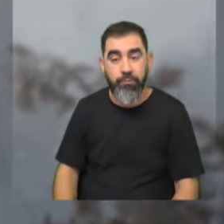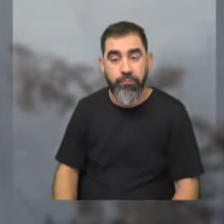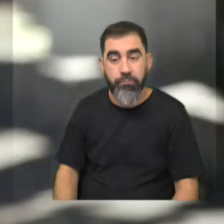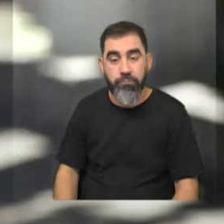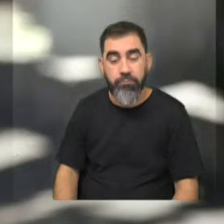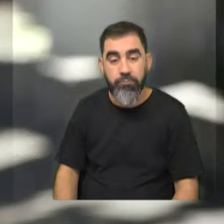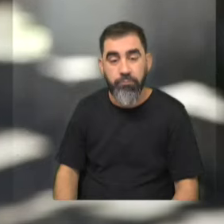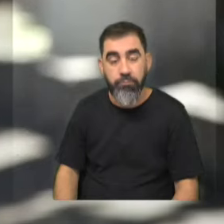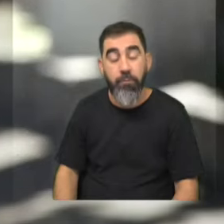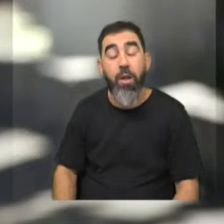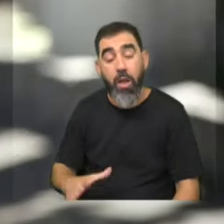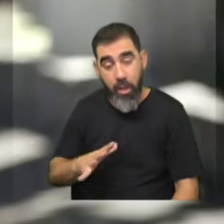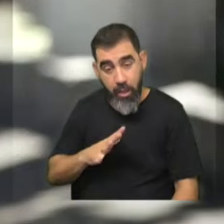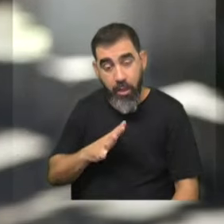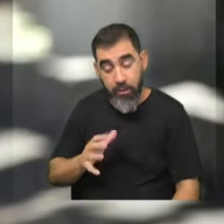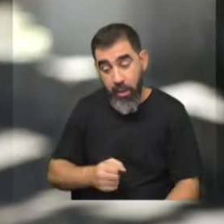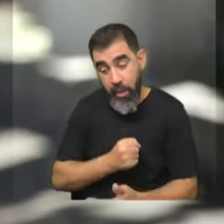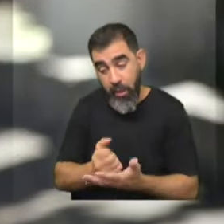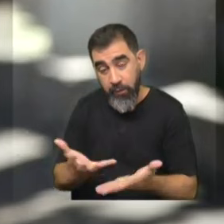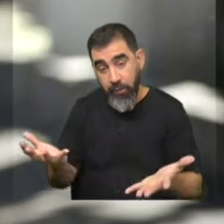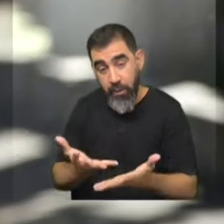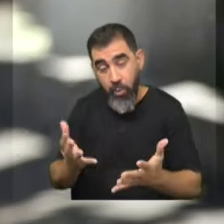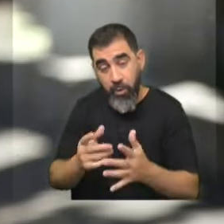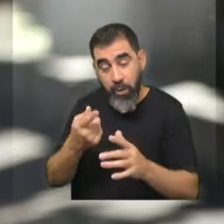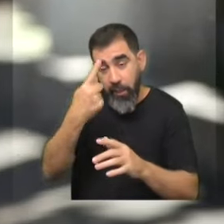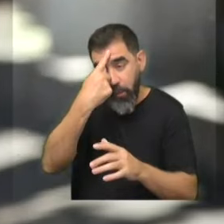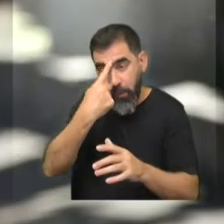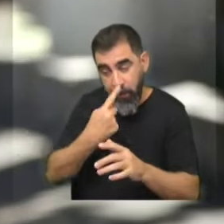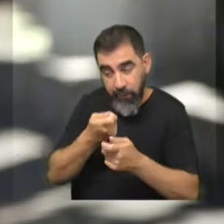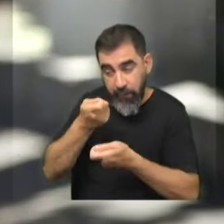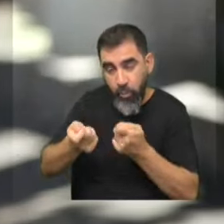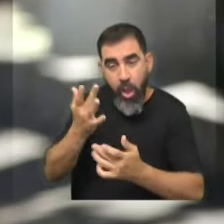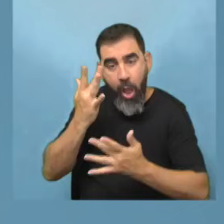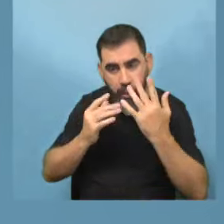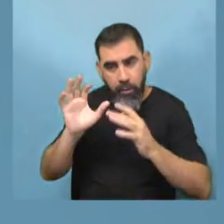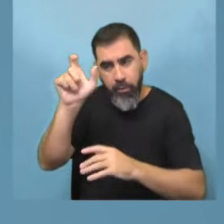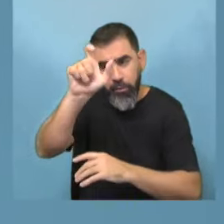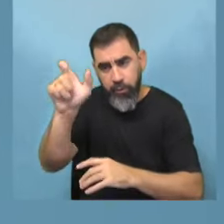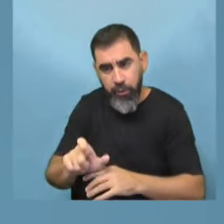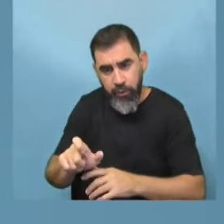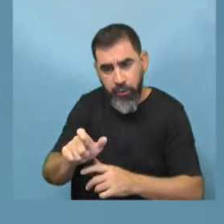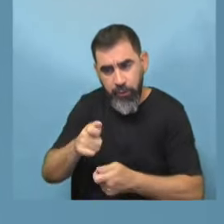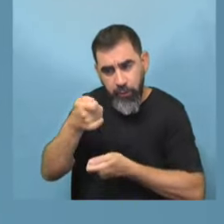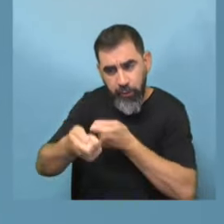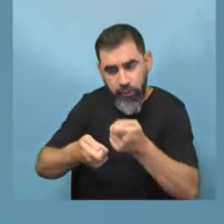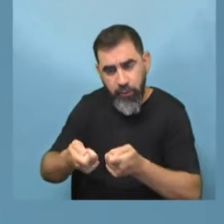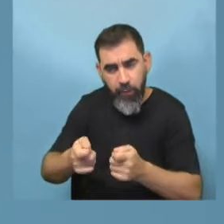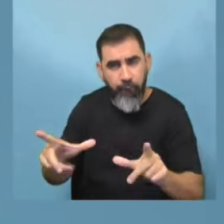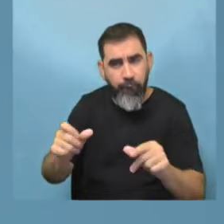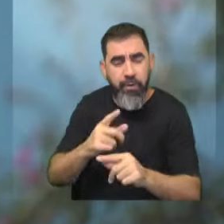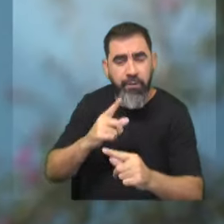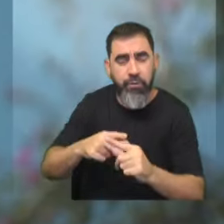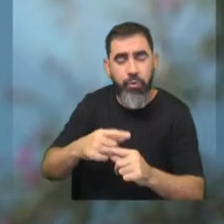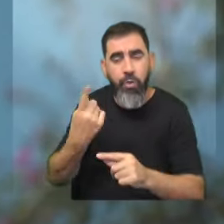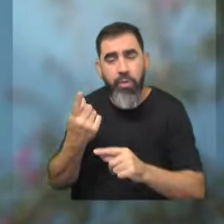Podemos encontrar al día de hoy estatuaria realizada por grandes artistas italianos de principios finales del siglo